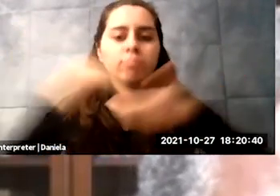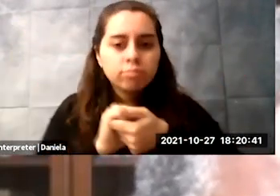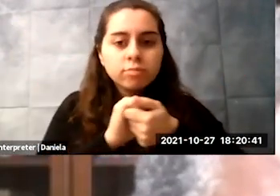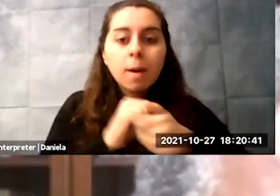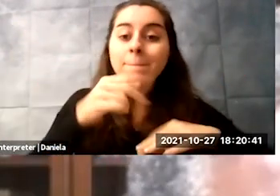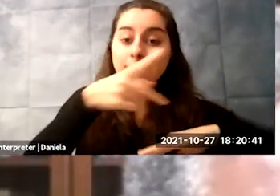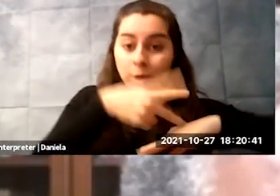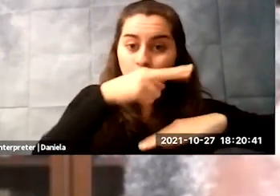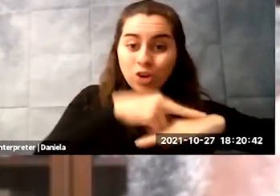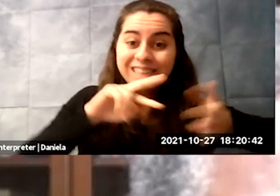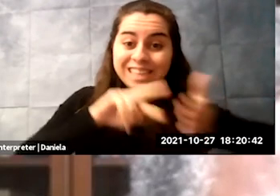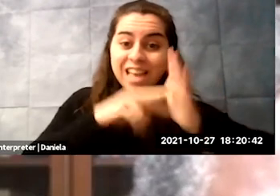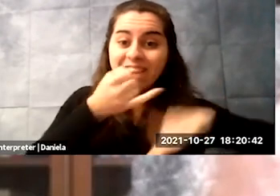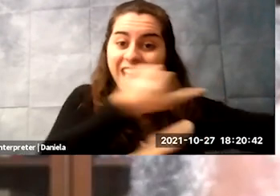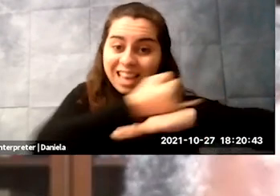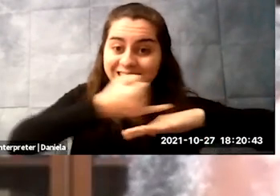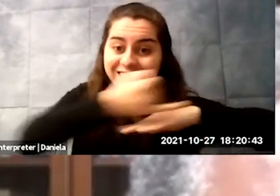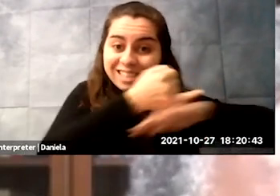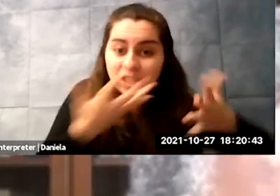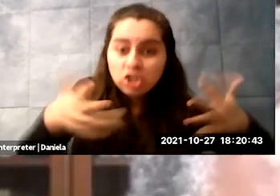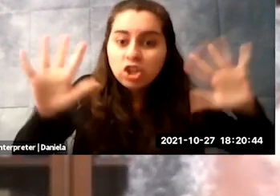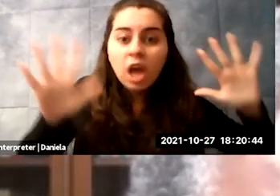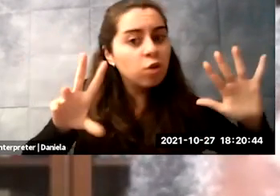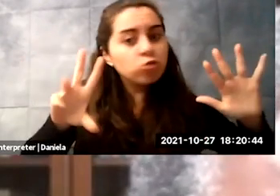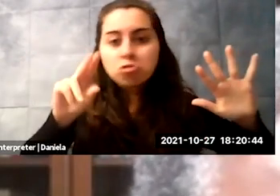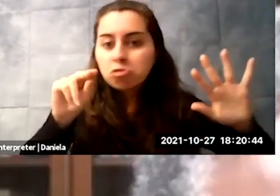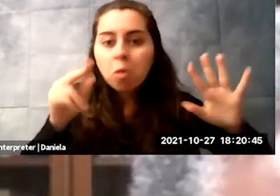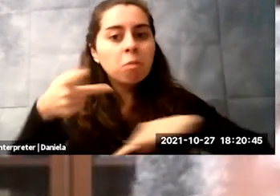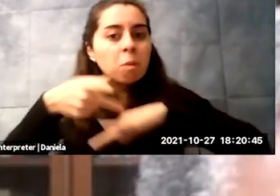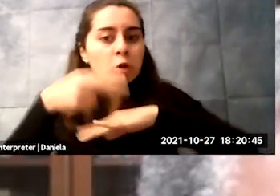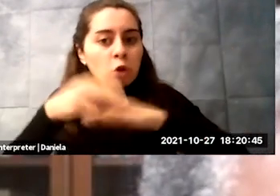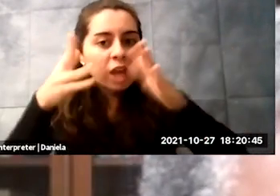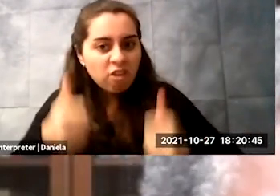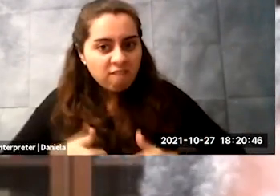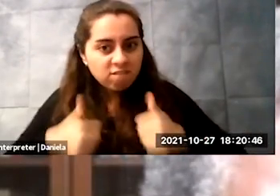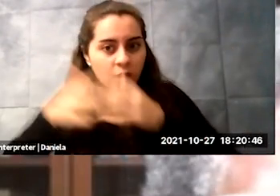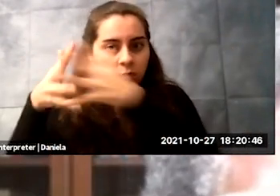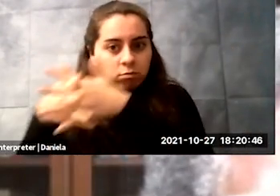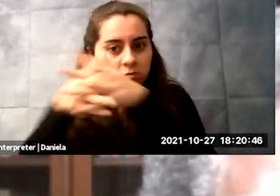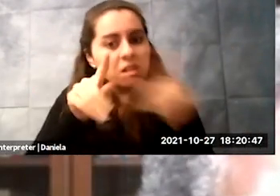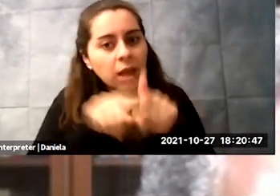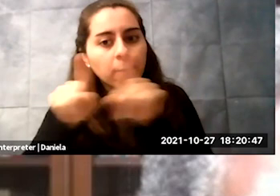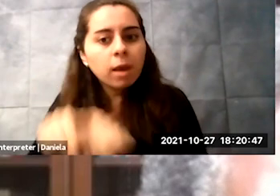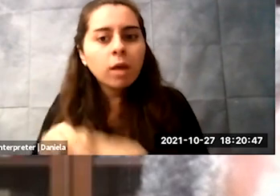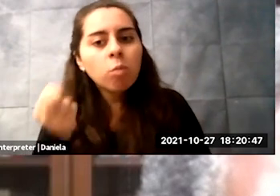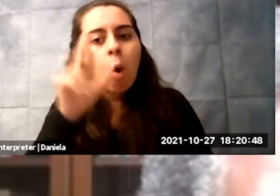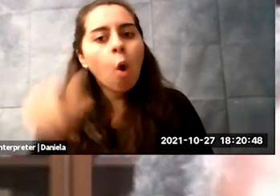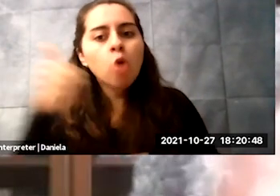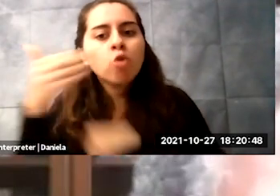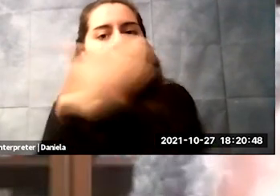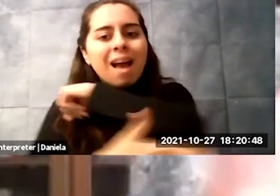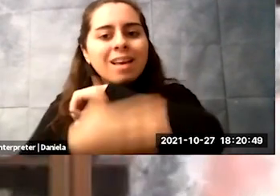conexión, porque esa conexión no tiene que ver con que si tú crees en la independencia, o crees en la estadidad, o crees en la República Asociada. Es el problema